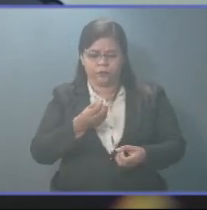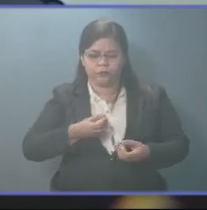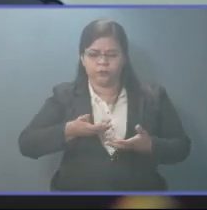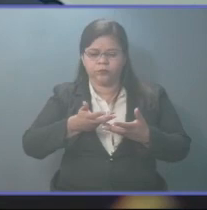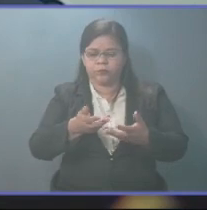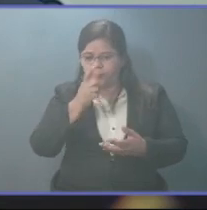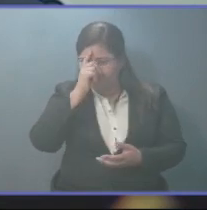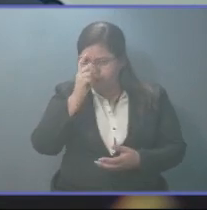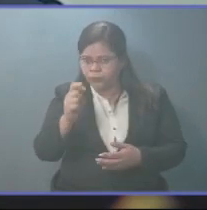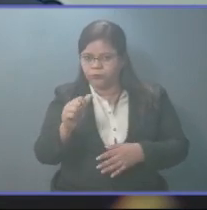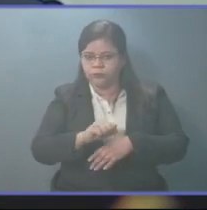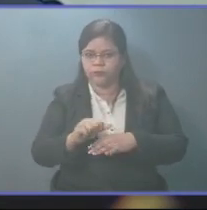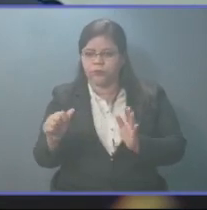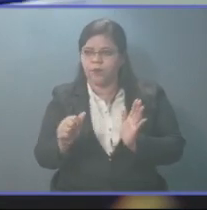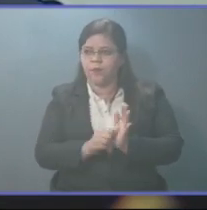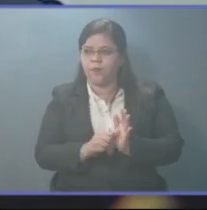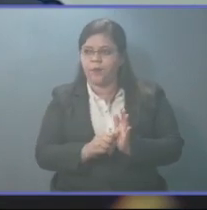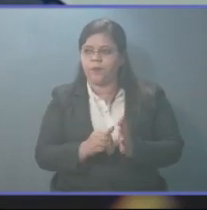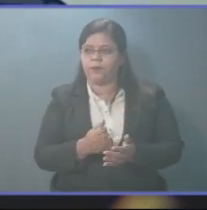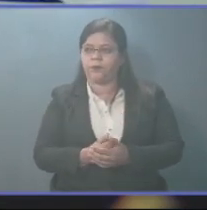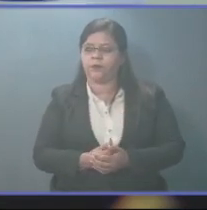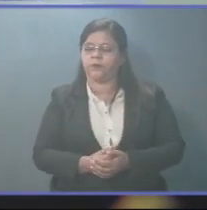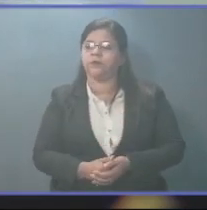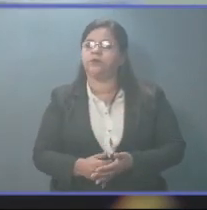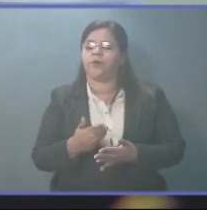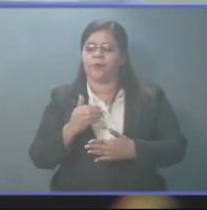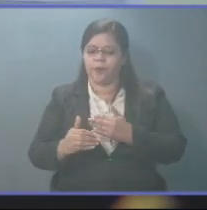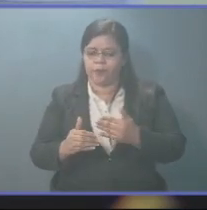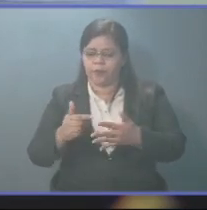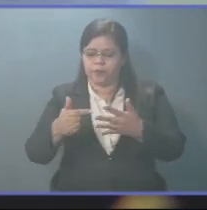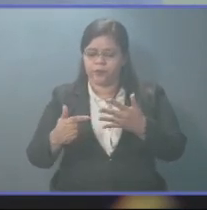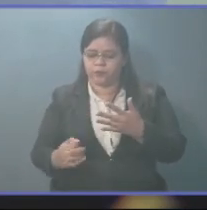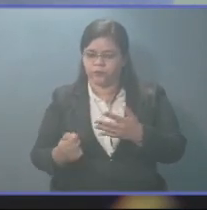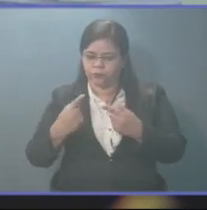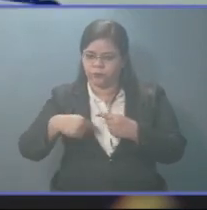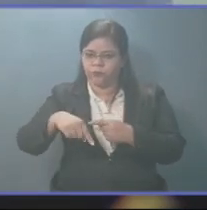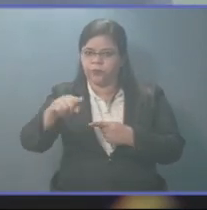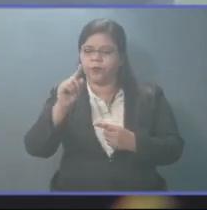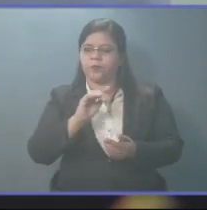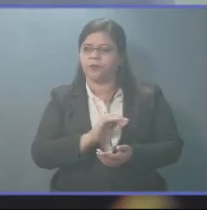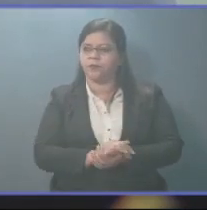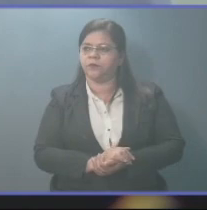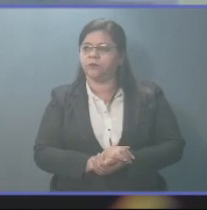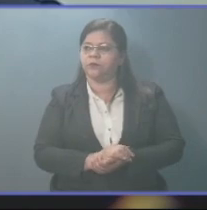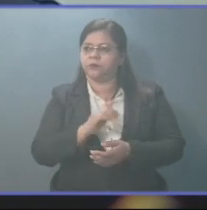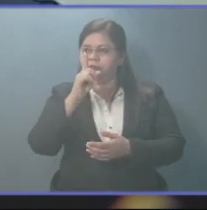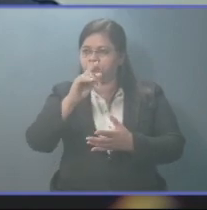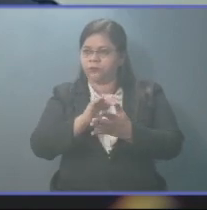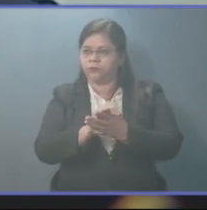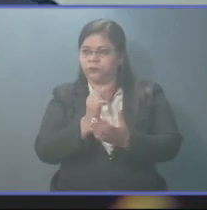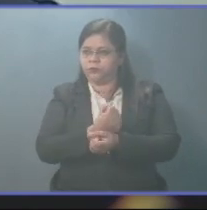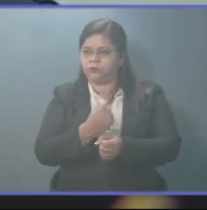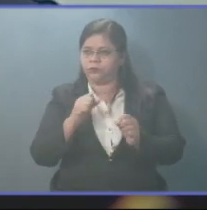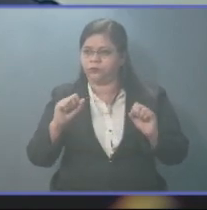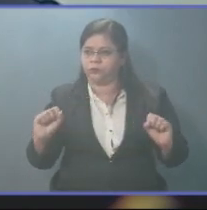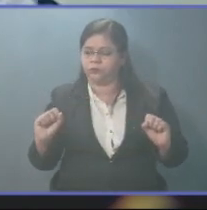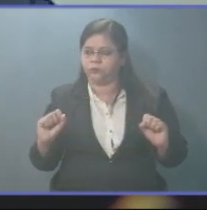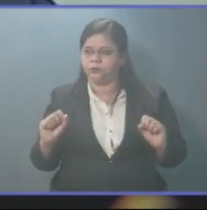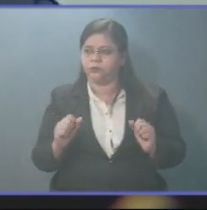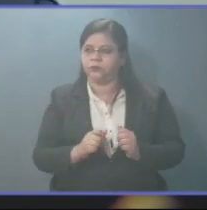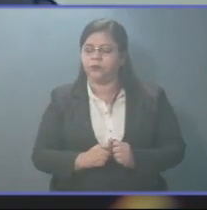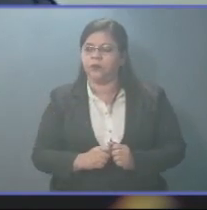conocimiento del Honorable Pleno Legislativo para los efectos legales consiguientes. Dios, Unión y